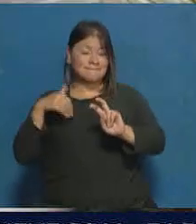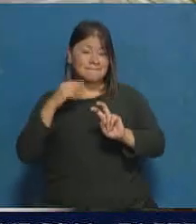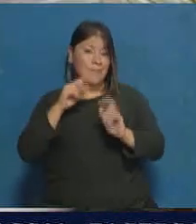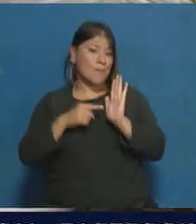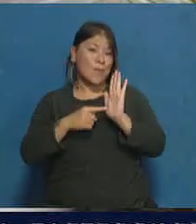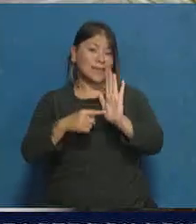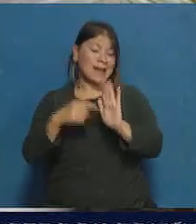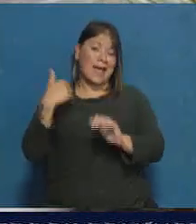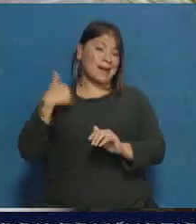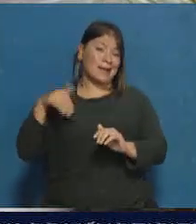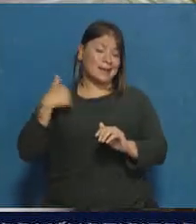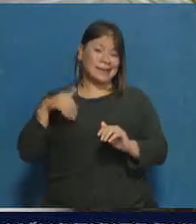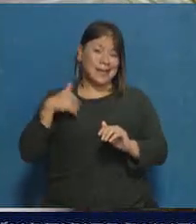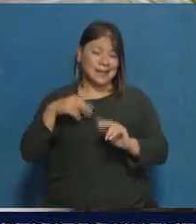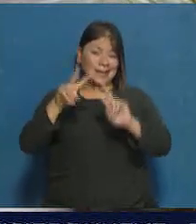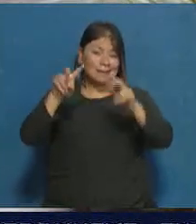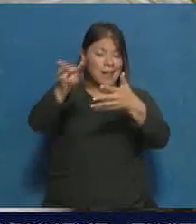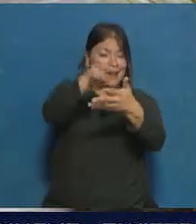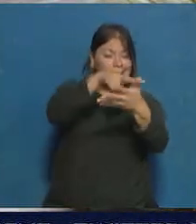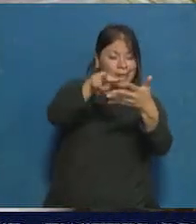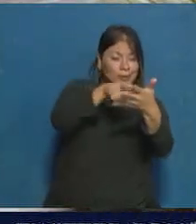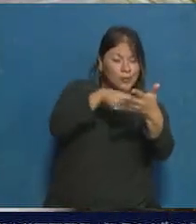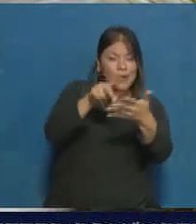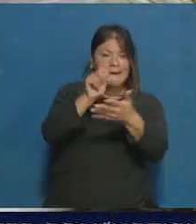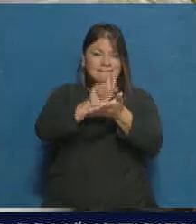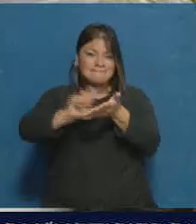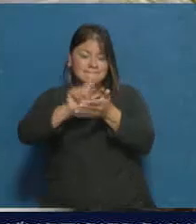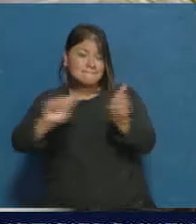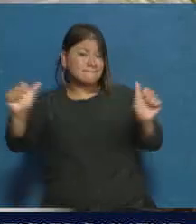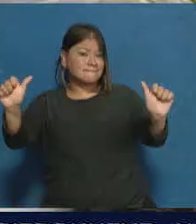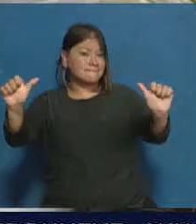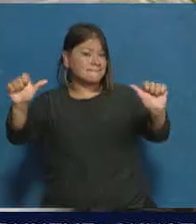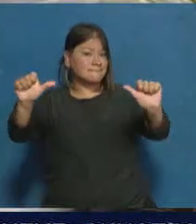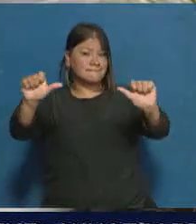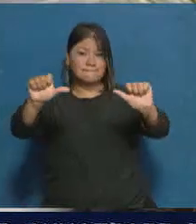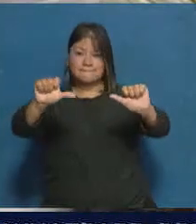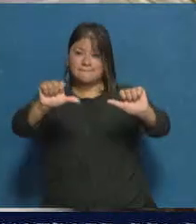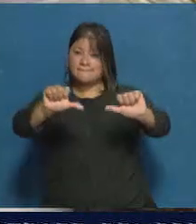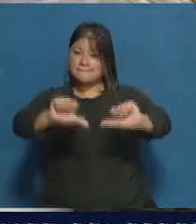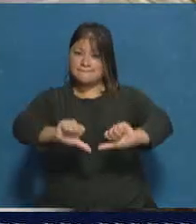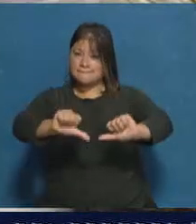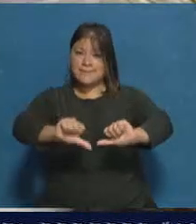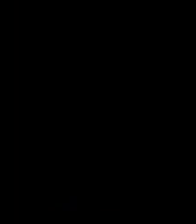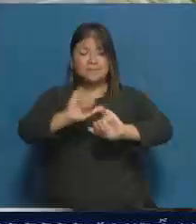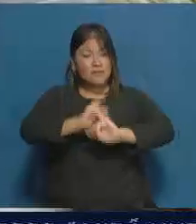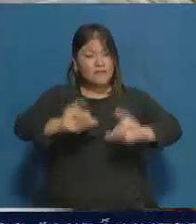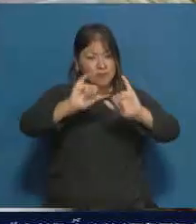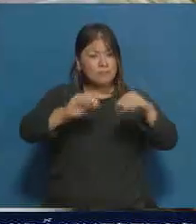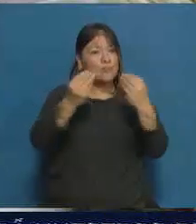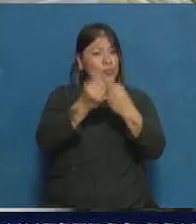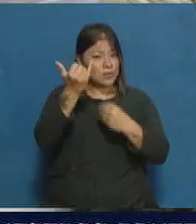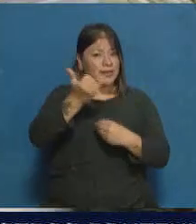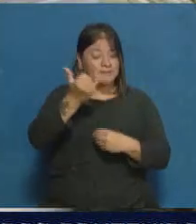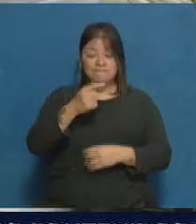en términos de alfabetización con respecto a la región. Lo dicen los PISA, lo dice ERCE, lo dicen los Aprender, digamos, hay una gran cantidad de datos que hay. Desde que